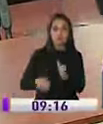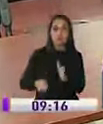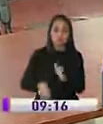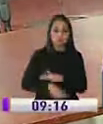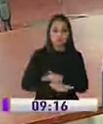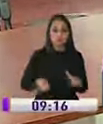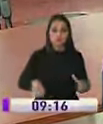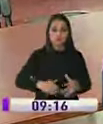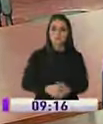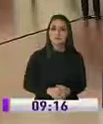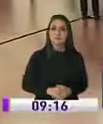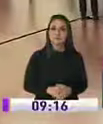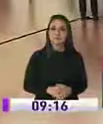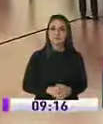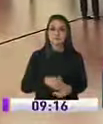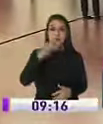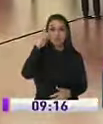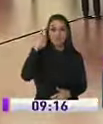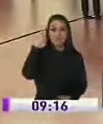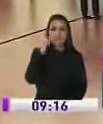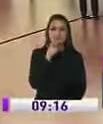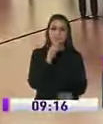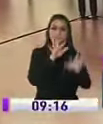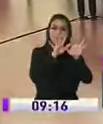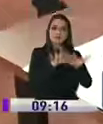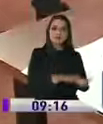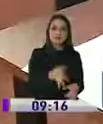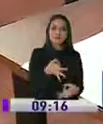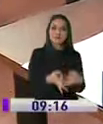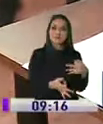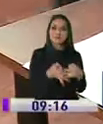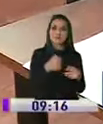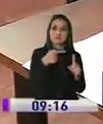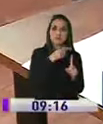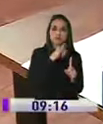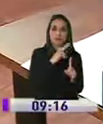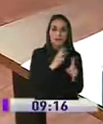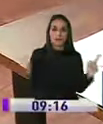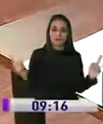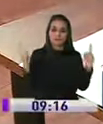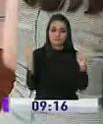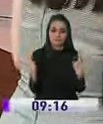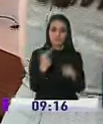representaba. Del lado del gobierno llegó la secretaria jurídica Joana Pesantes y tras cerca de